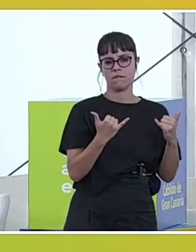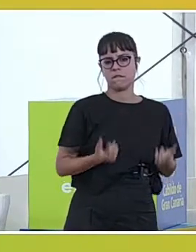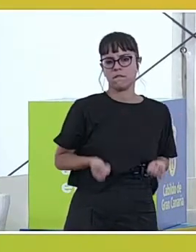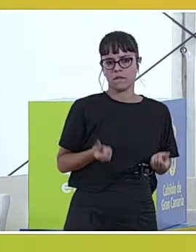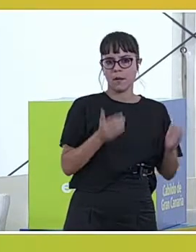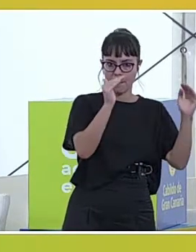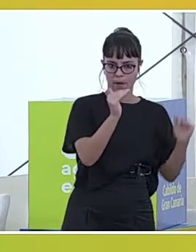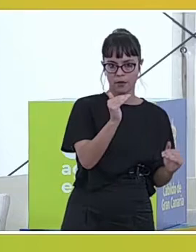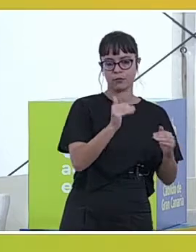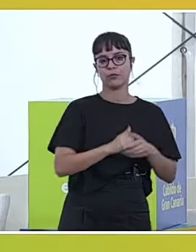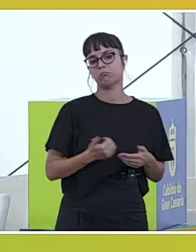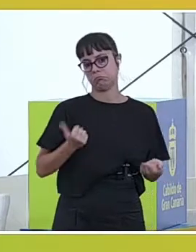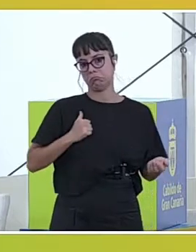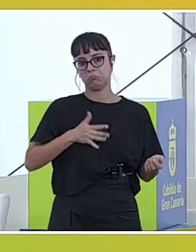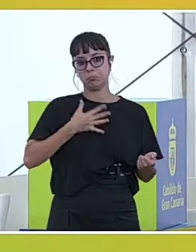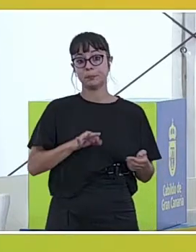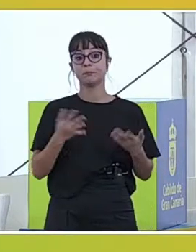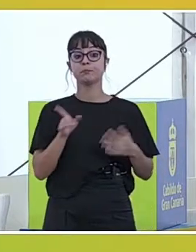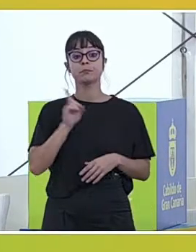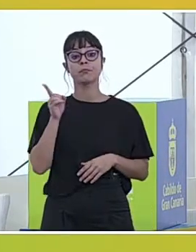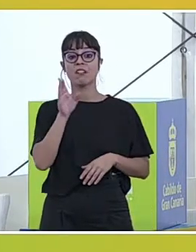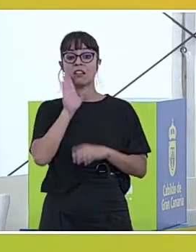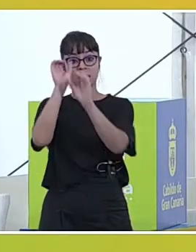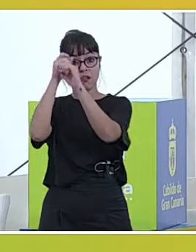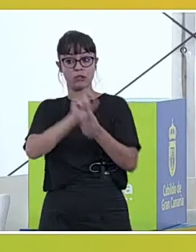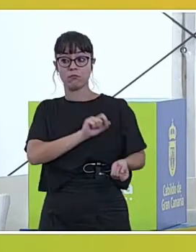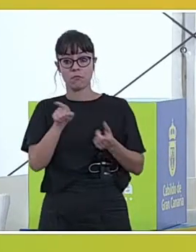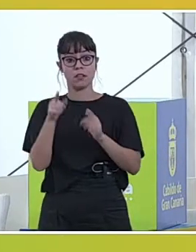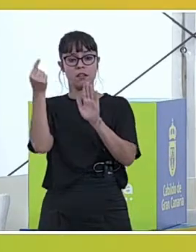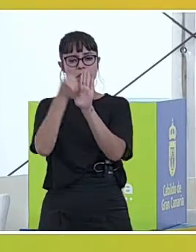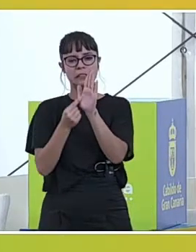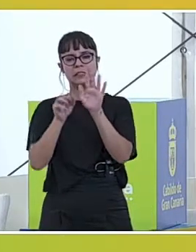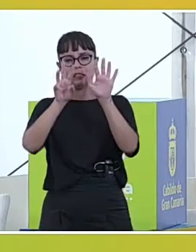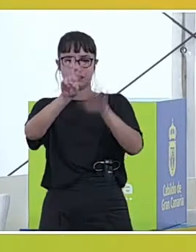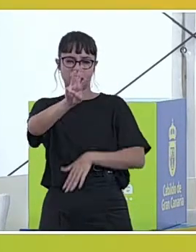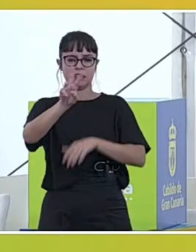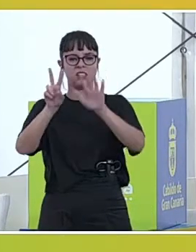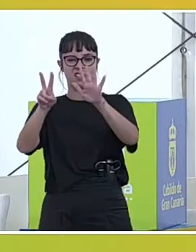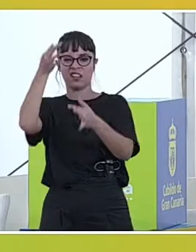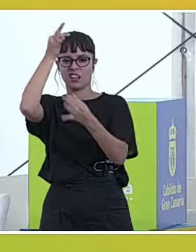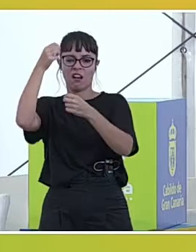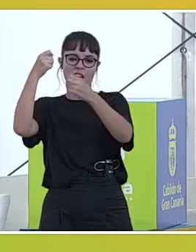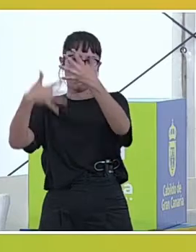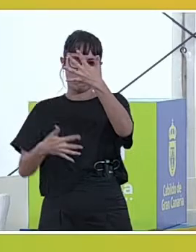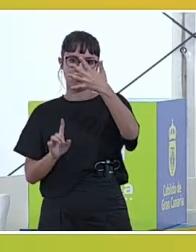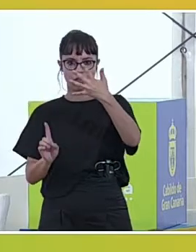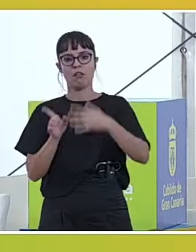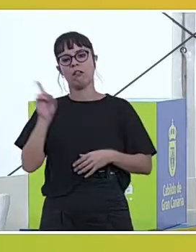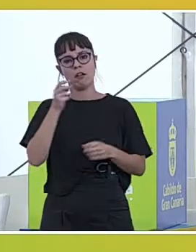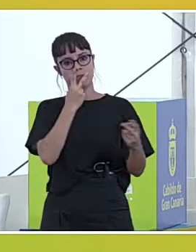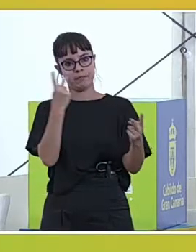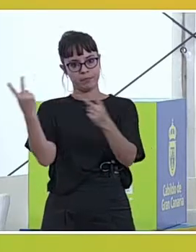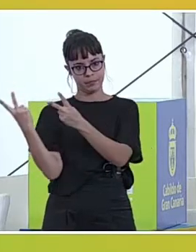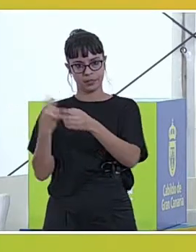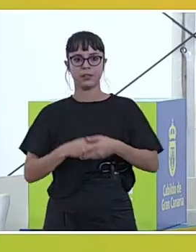Estos son los 37 parámetros físico-químicos que se analizaron. No vamos a entrar en detalle en cada uno de ellos. Tienen los iones mayoritarios,